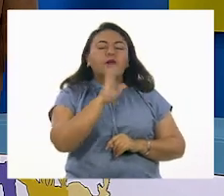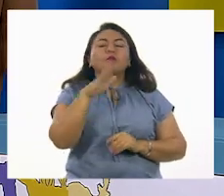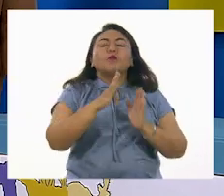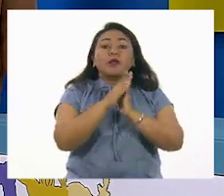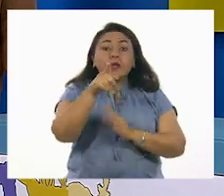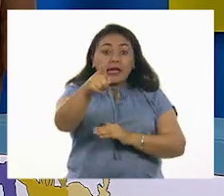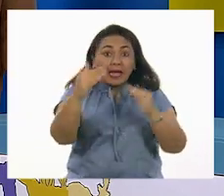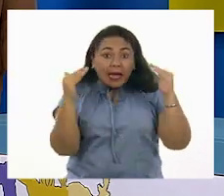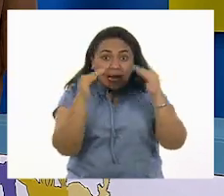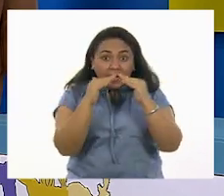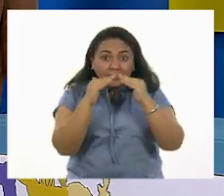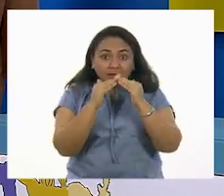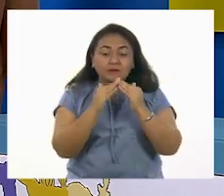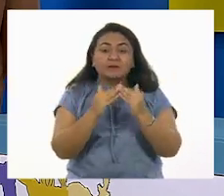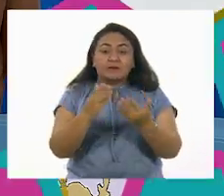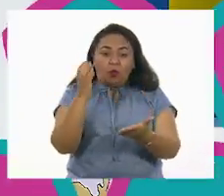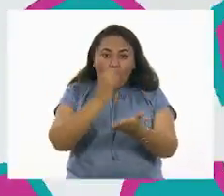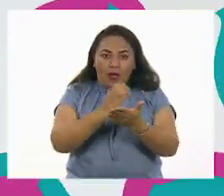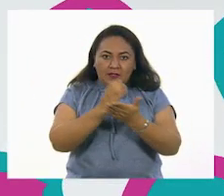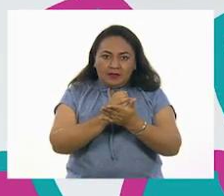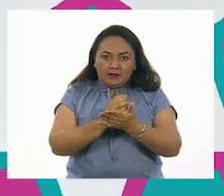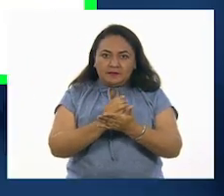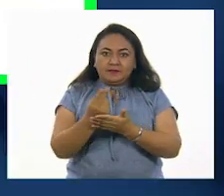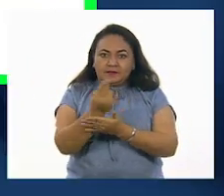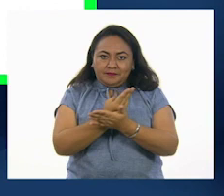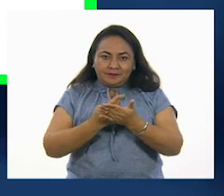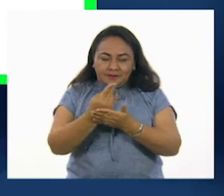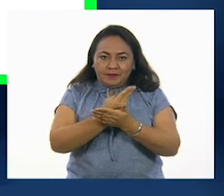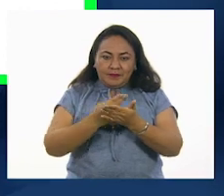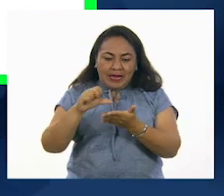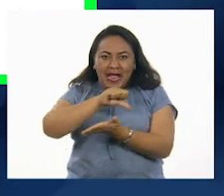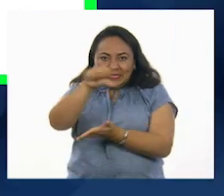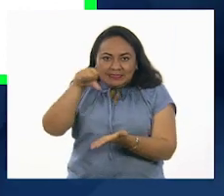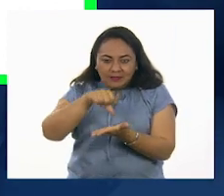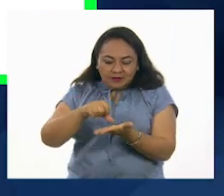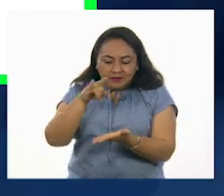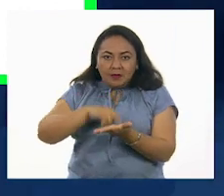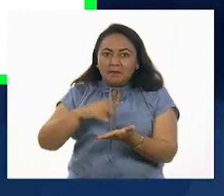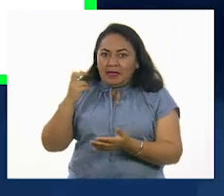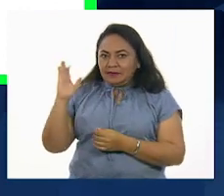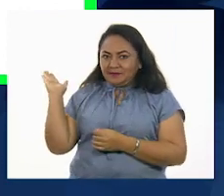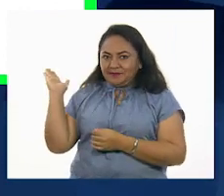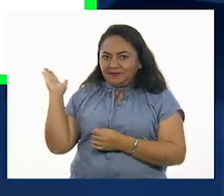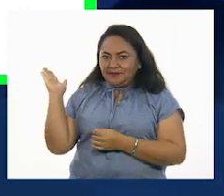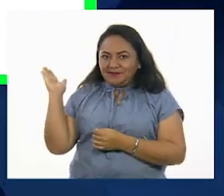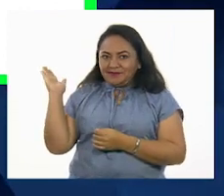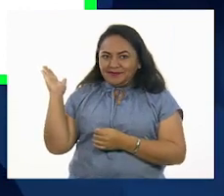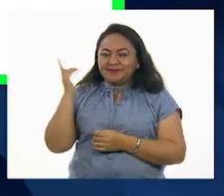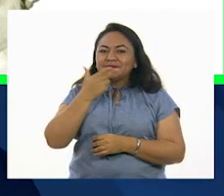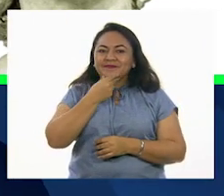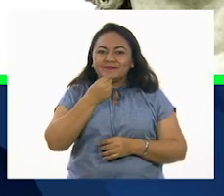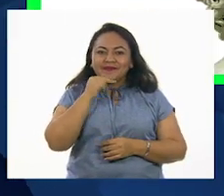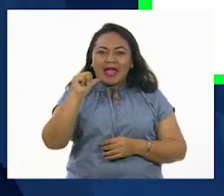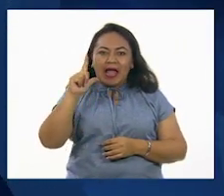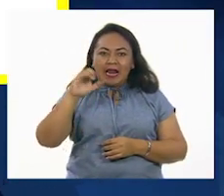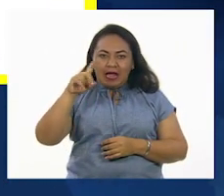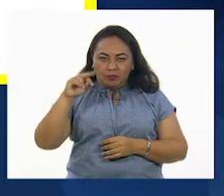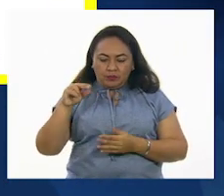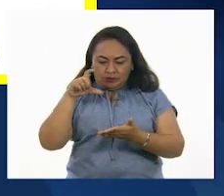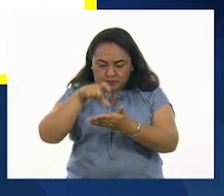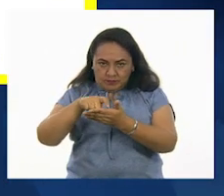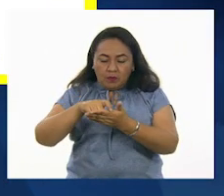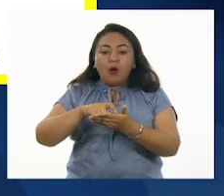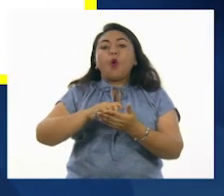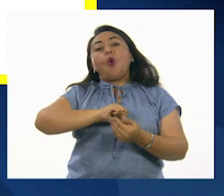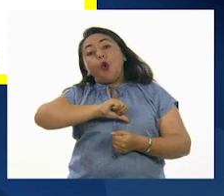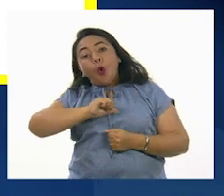favor, dibujen al centro de su cuaderno, en una hoja, a Alejandro Magno, el que tienes tú. Y en